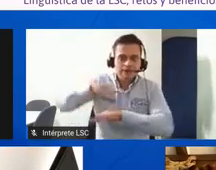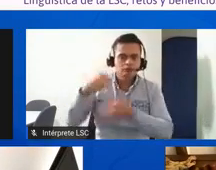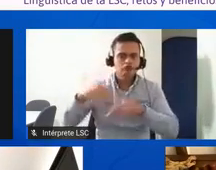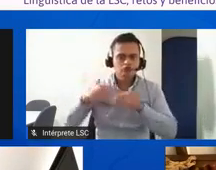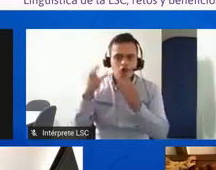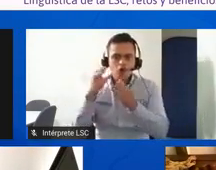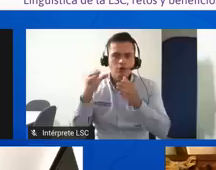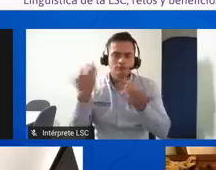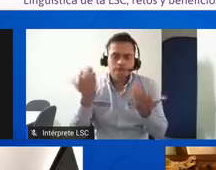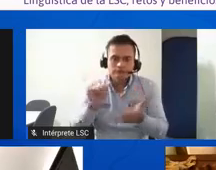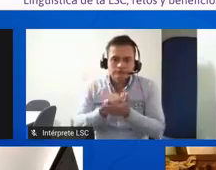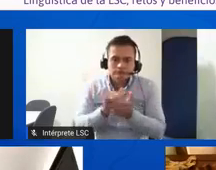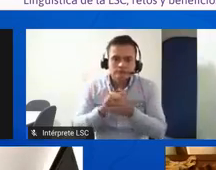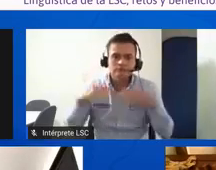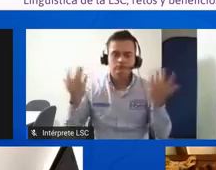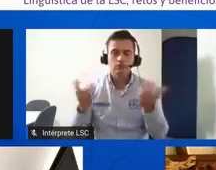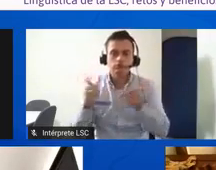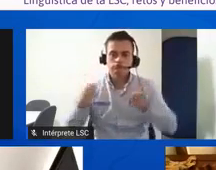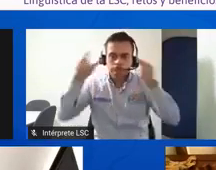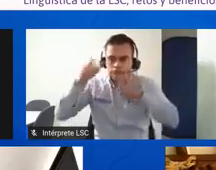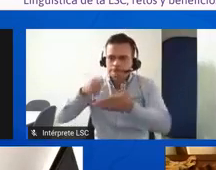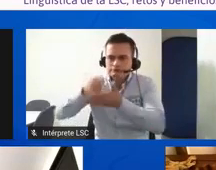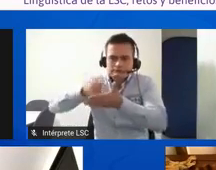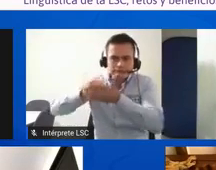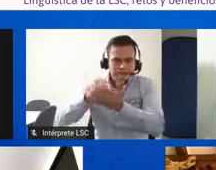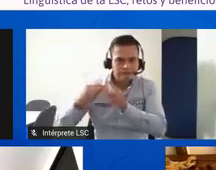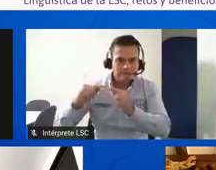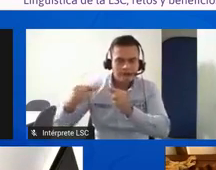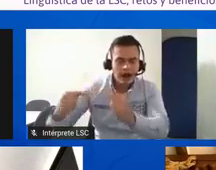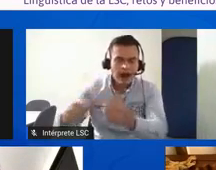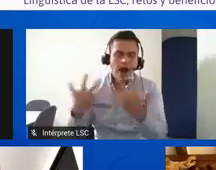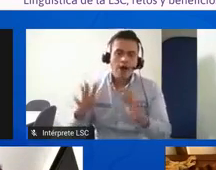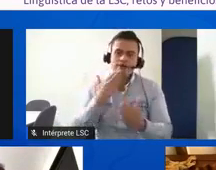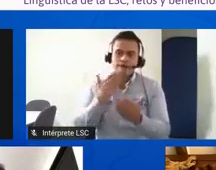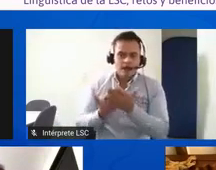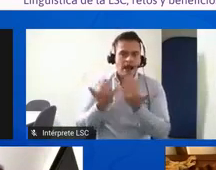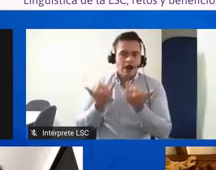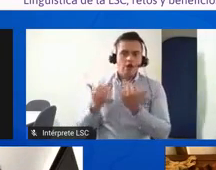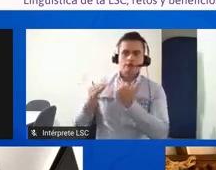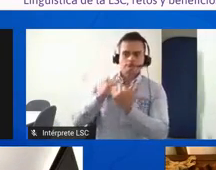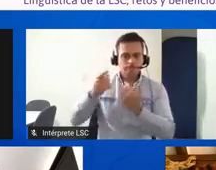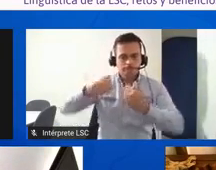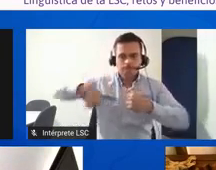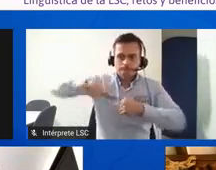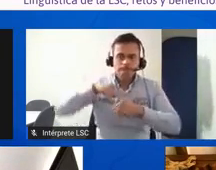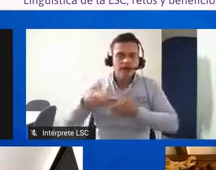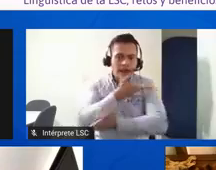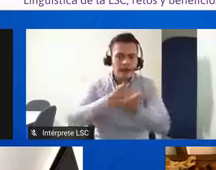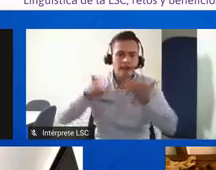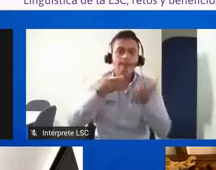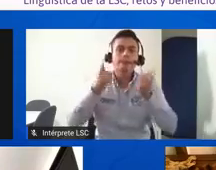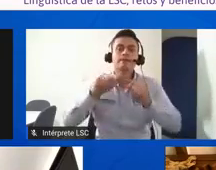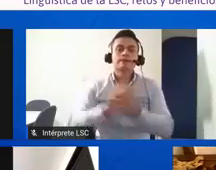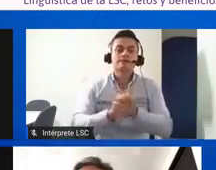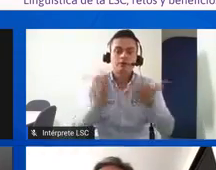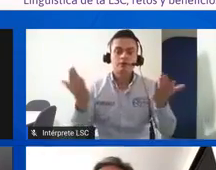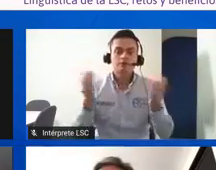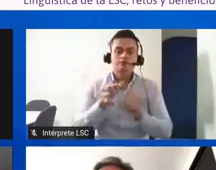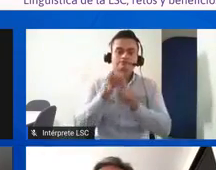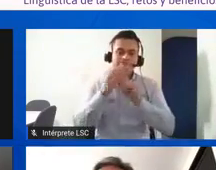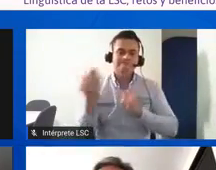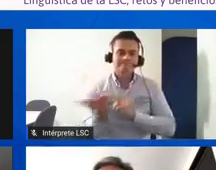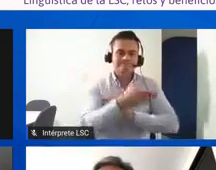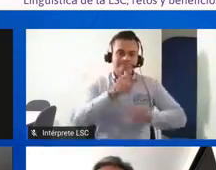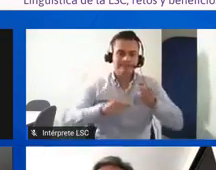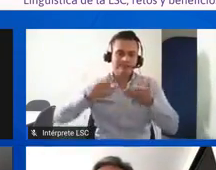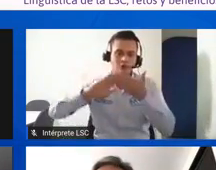Congreso en las últimas semanas. Un saludo también muy especial a toda la comunidad sorda que nos está viendo en este momento y a